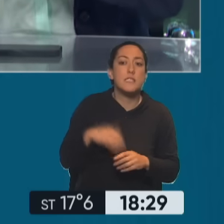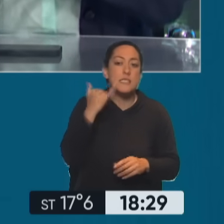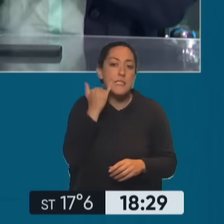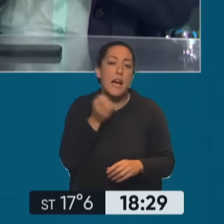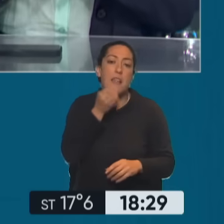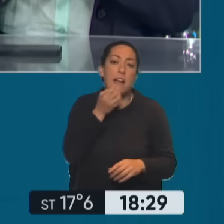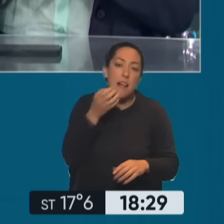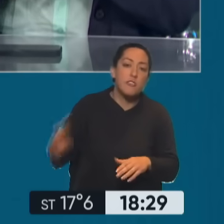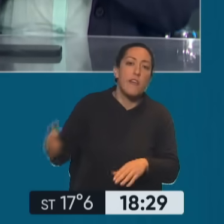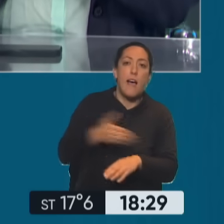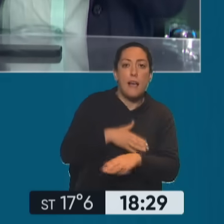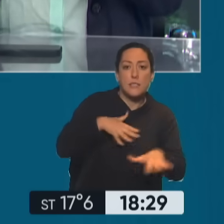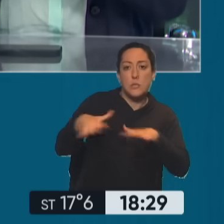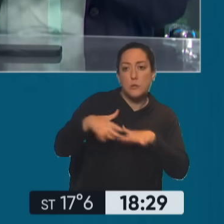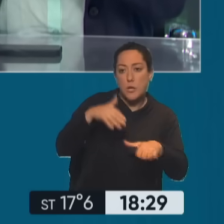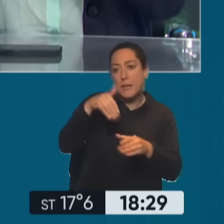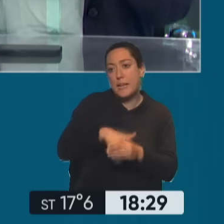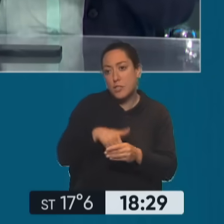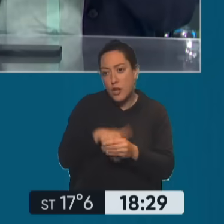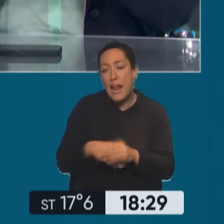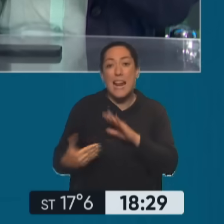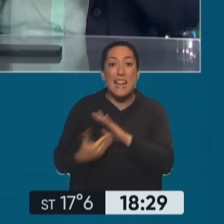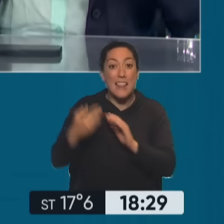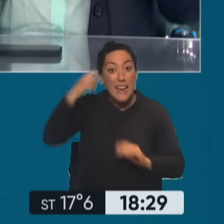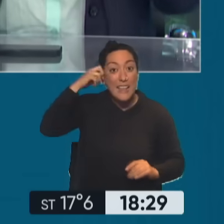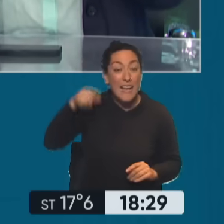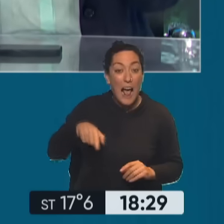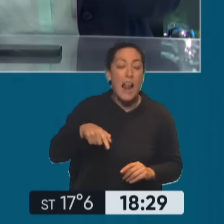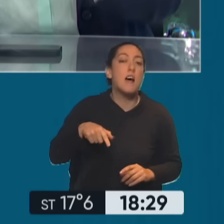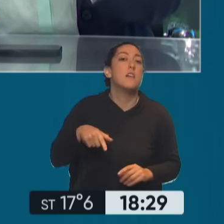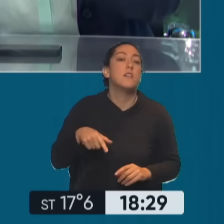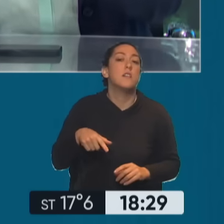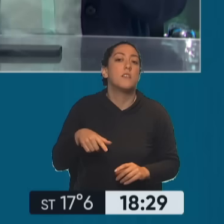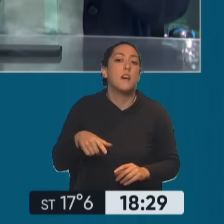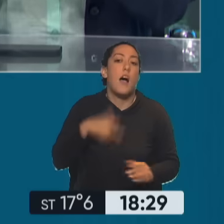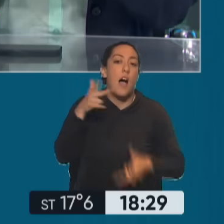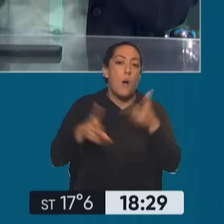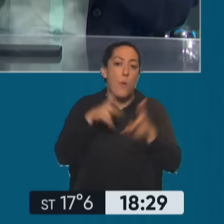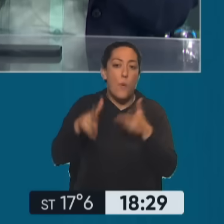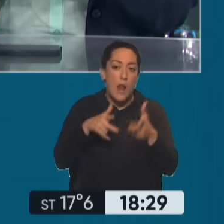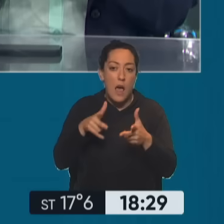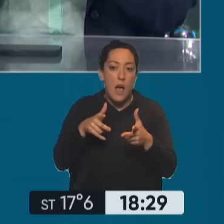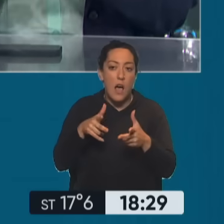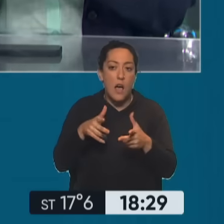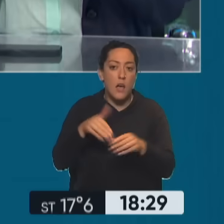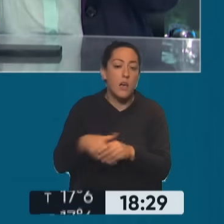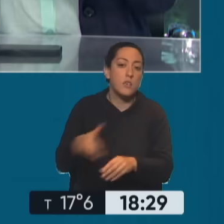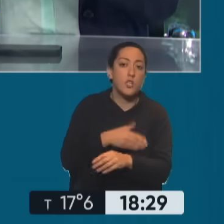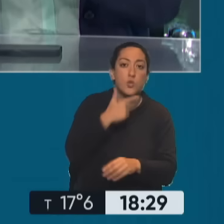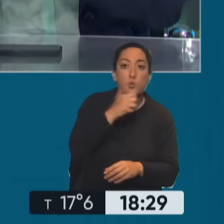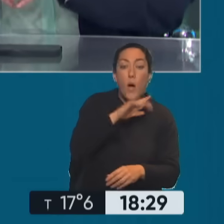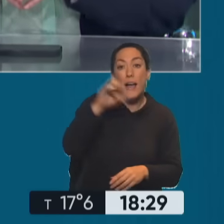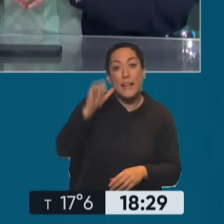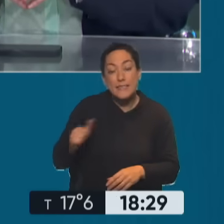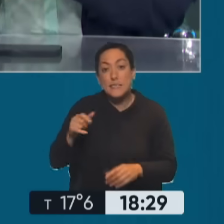declaraciones previas a la escena. Digo, estamos hablando de un dirigente radical que ya tuvo sus declaraciones previas Suárez Lastra también Suárez hoy. Lastra